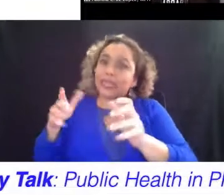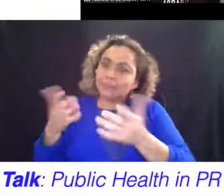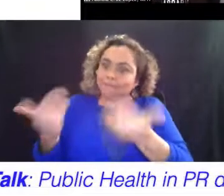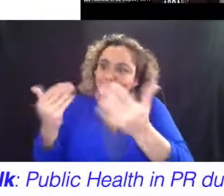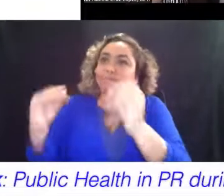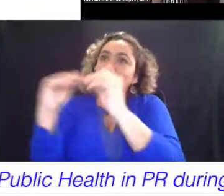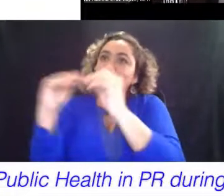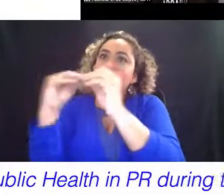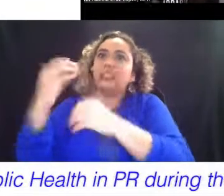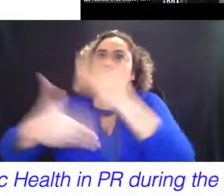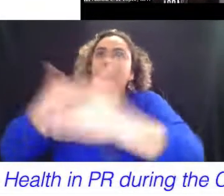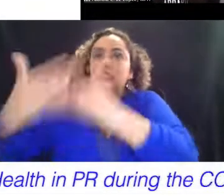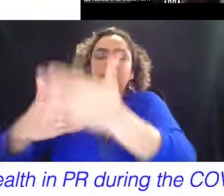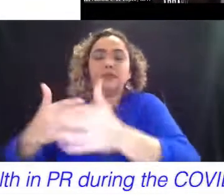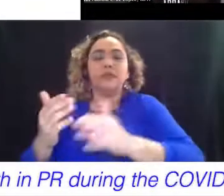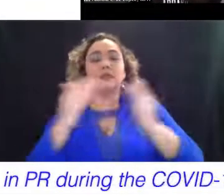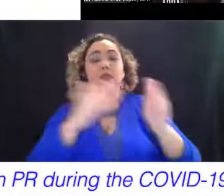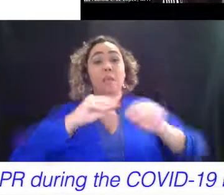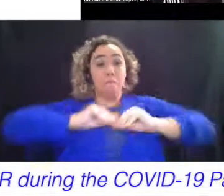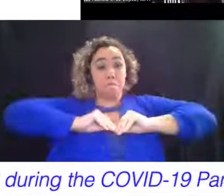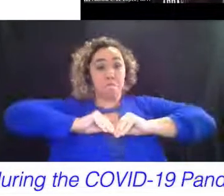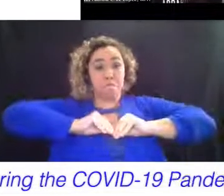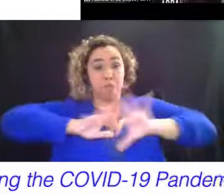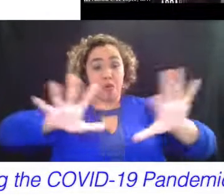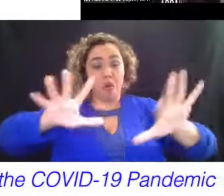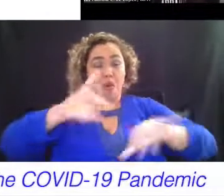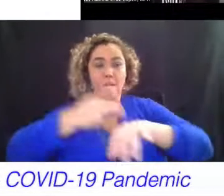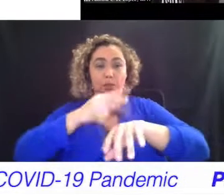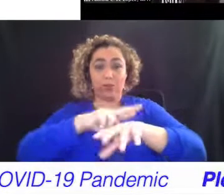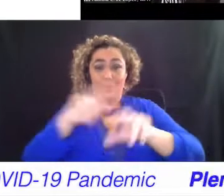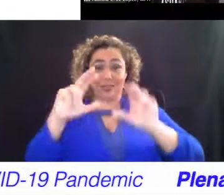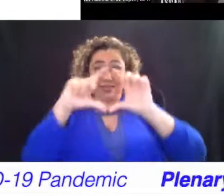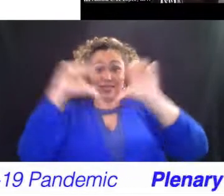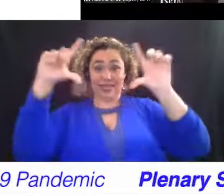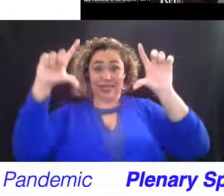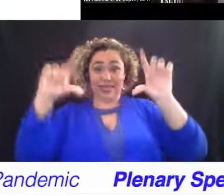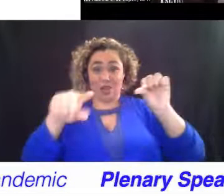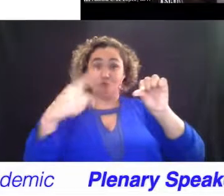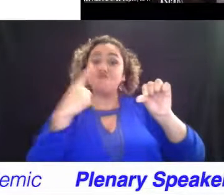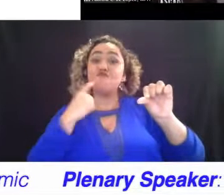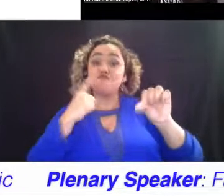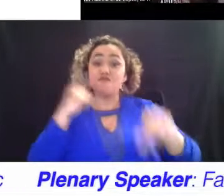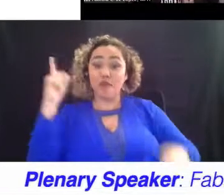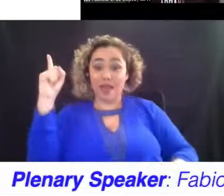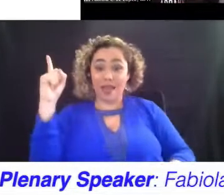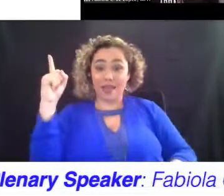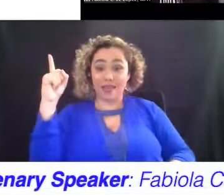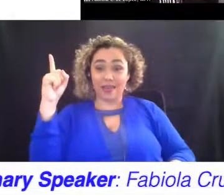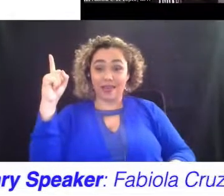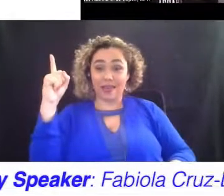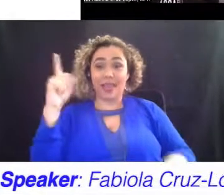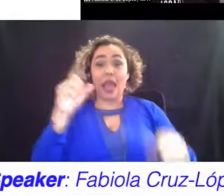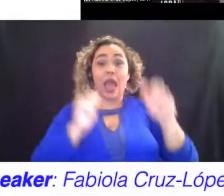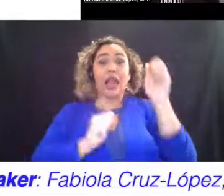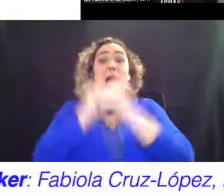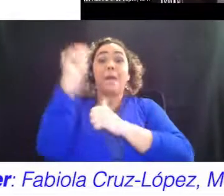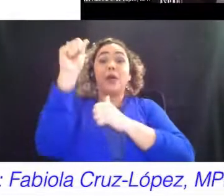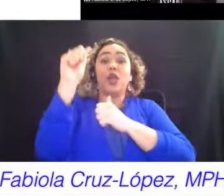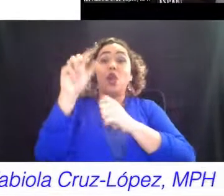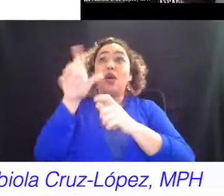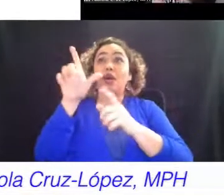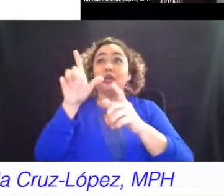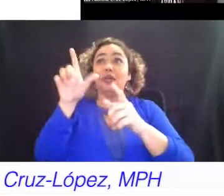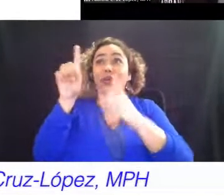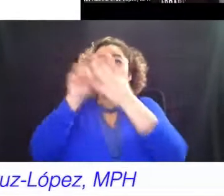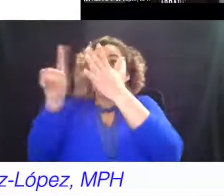Puerto Rico, importante. Nota, lo puse aquí bien grande, la mayoría de los casos investigados no están asociados a brotes. Así que